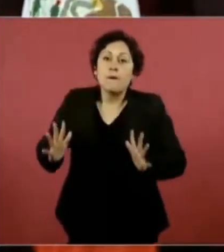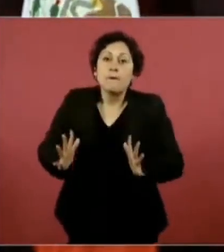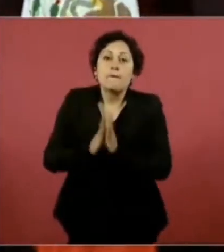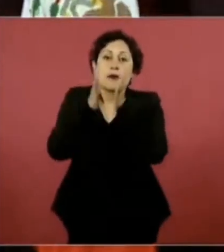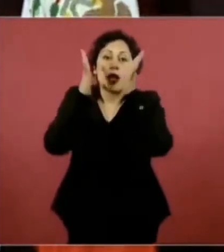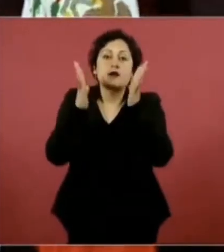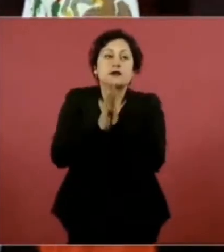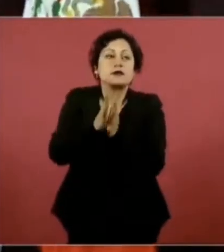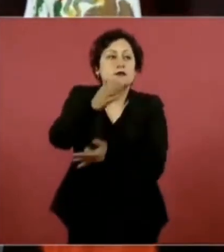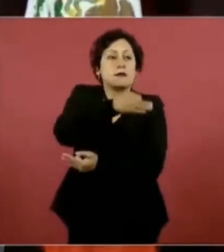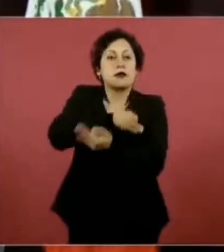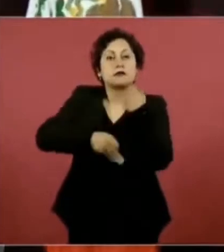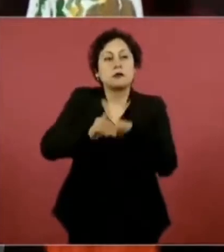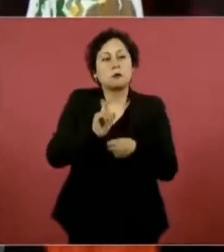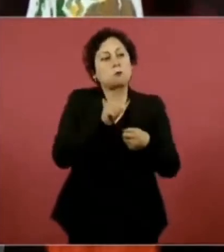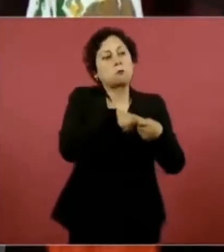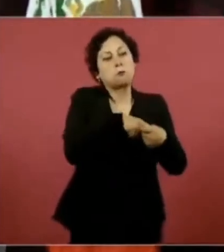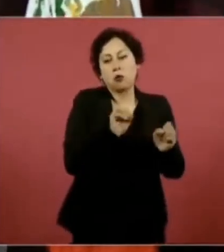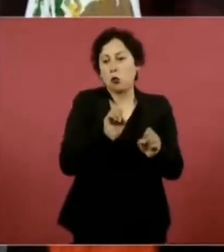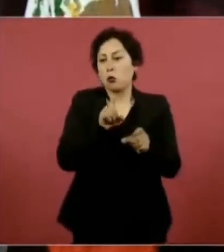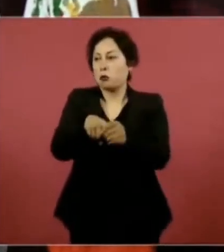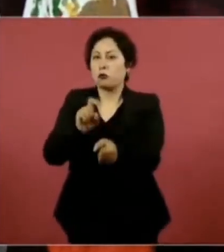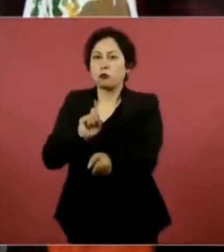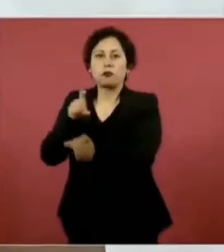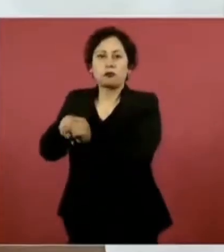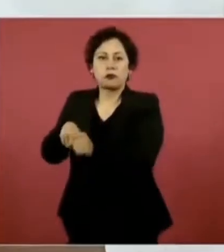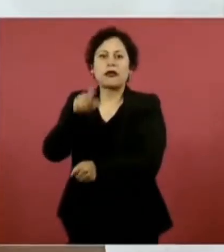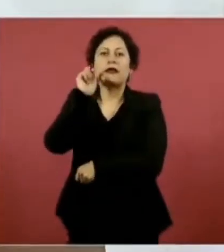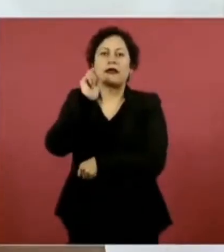utilicen como fachada,